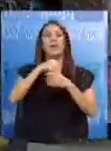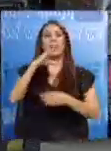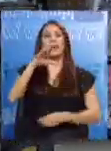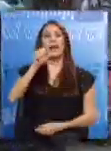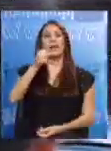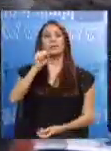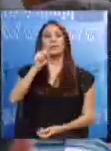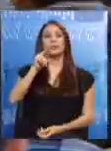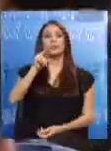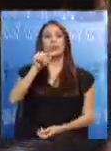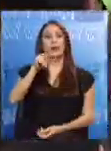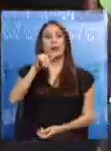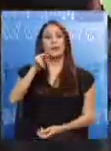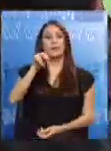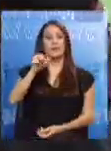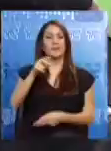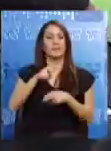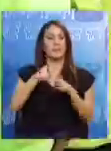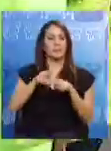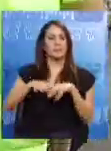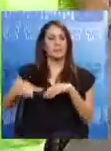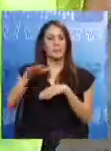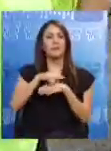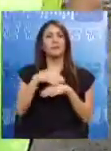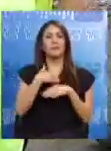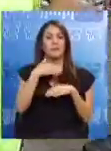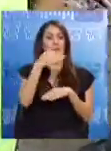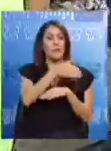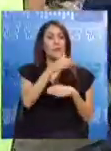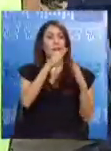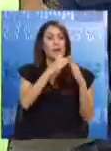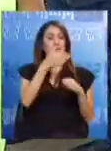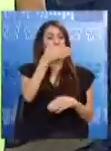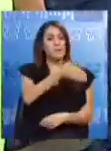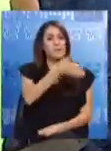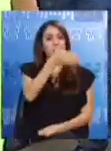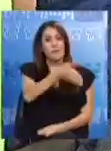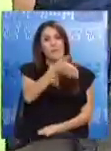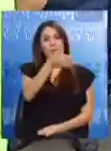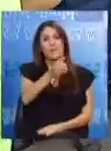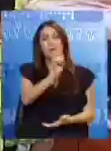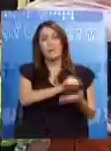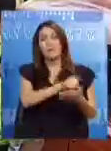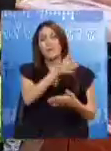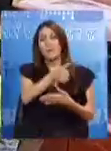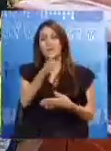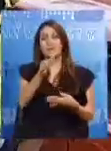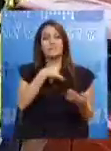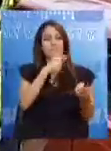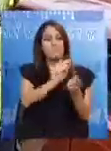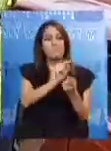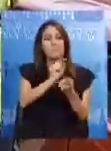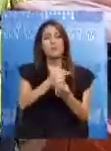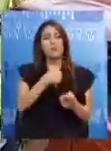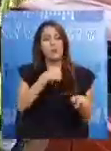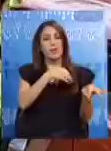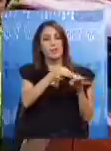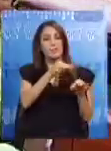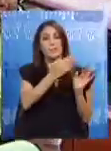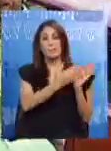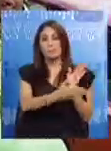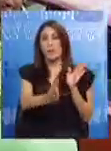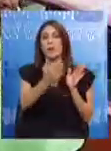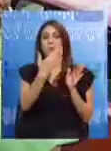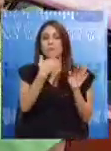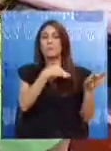un recorrido a pie, visitando local a local y explicándole a las personas que se encontraban con él sobre los planes que se tienen a